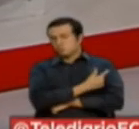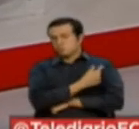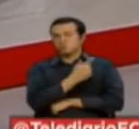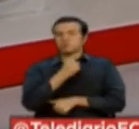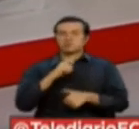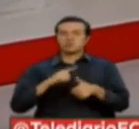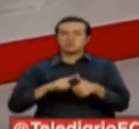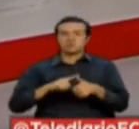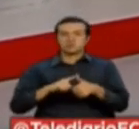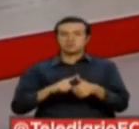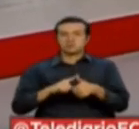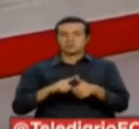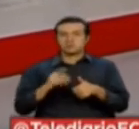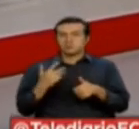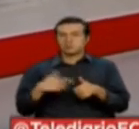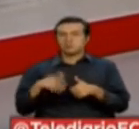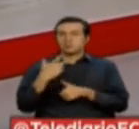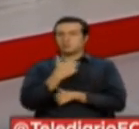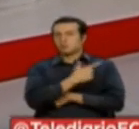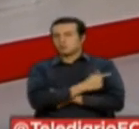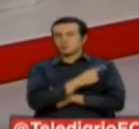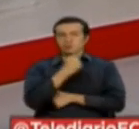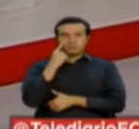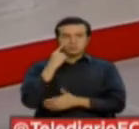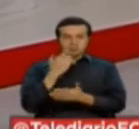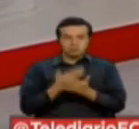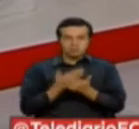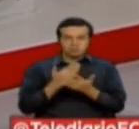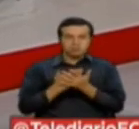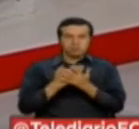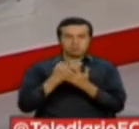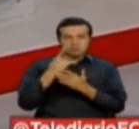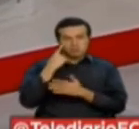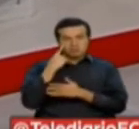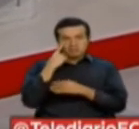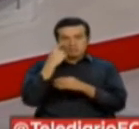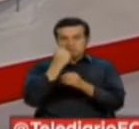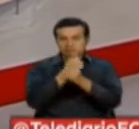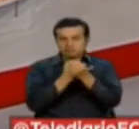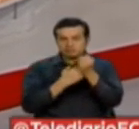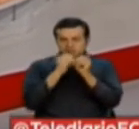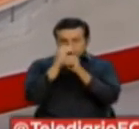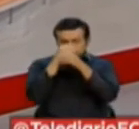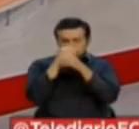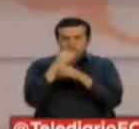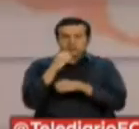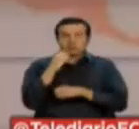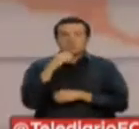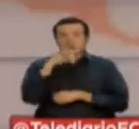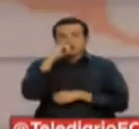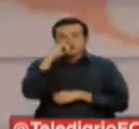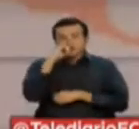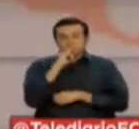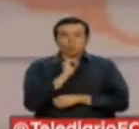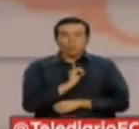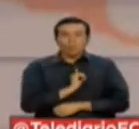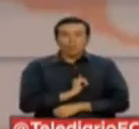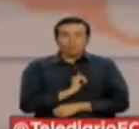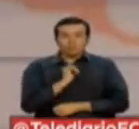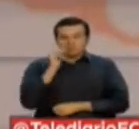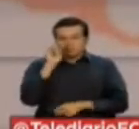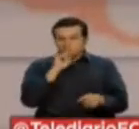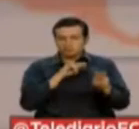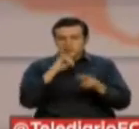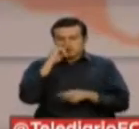completa, que efectivamente tengamos las pruebas de hemoglobina para atacar la anemia, que efectivamente el niño tenga control de